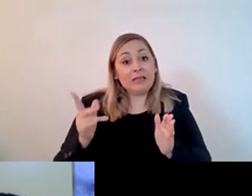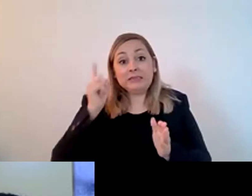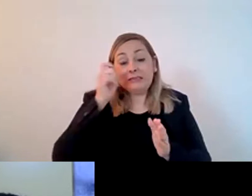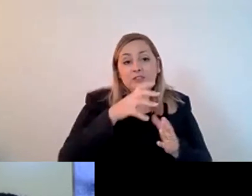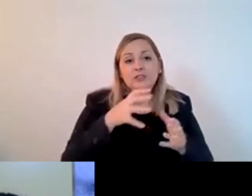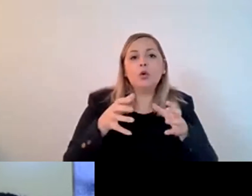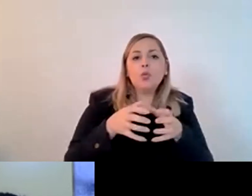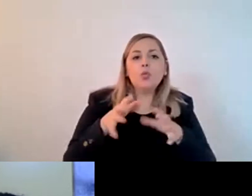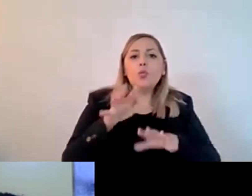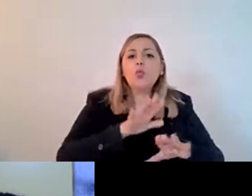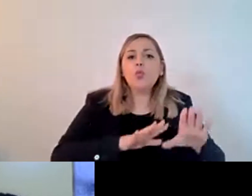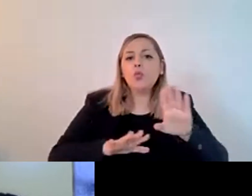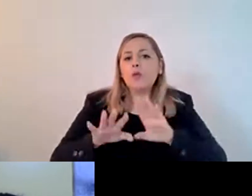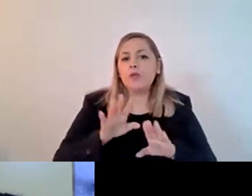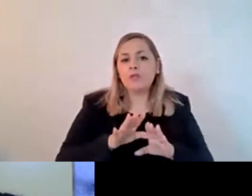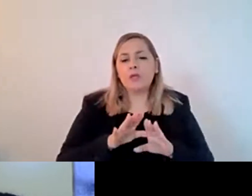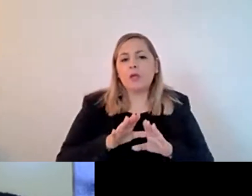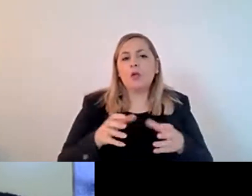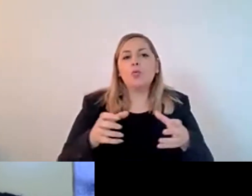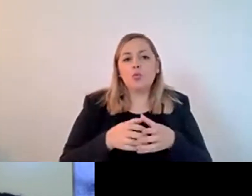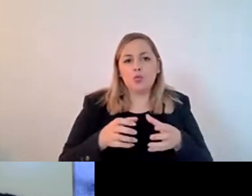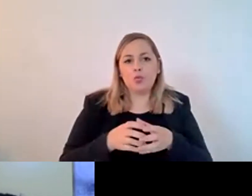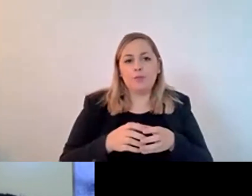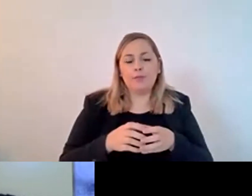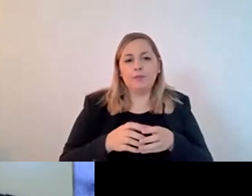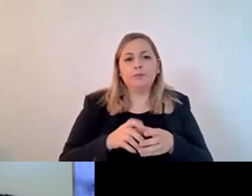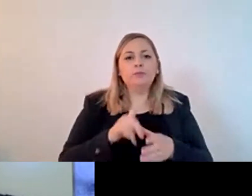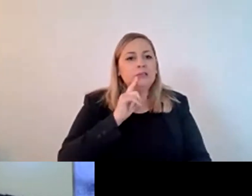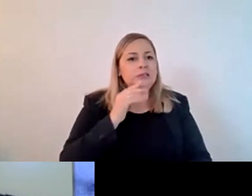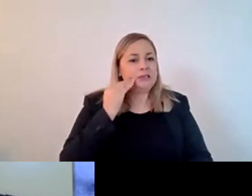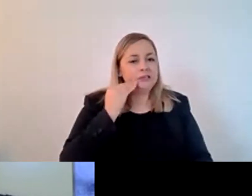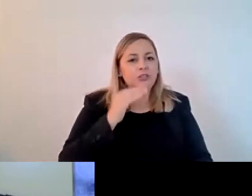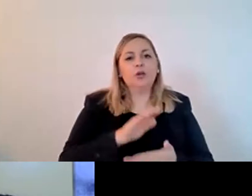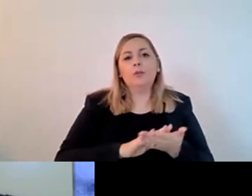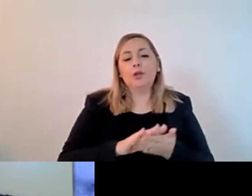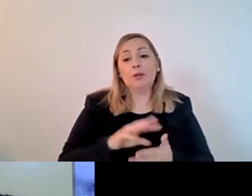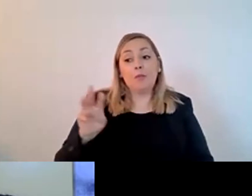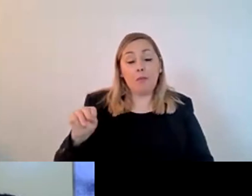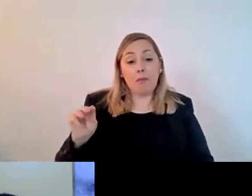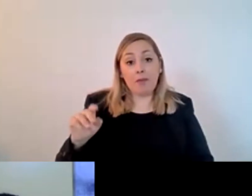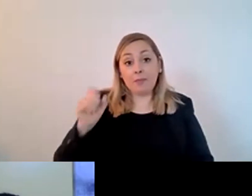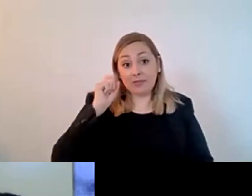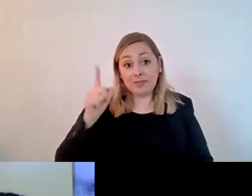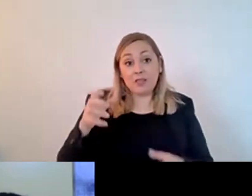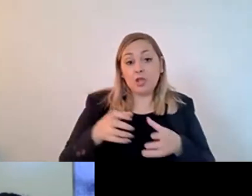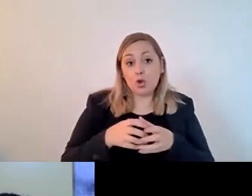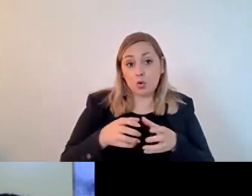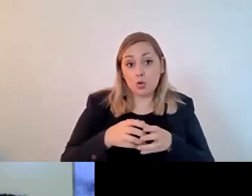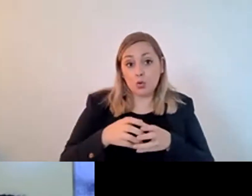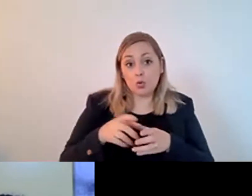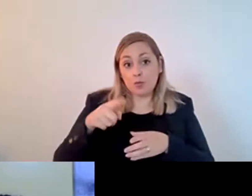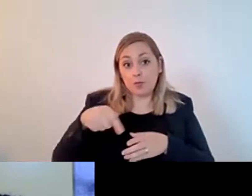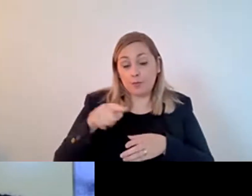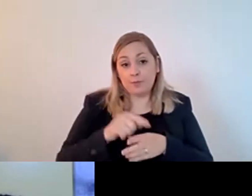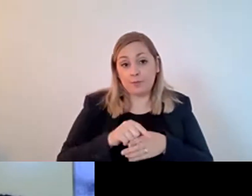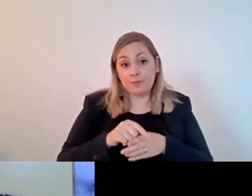grupo de referencia que tiene el niño. O sea, si la mamá se da cuenta que el grupo de referencia